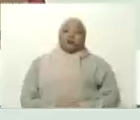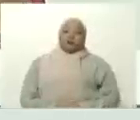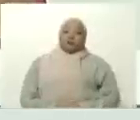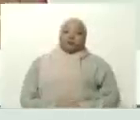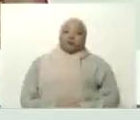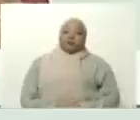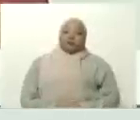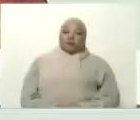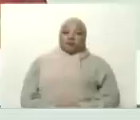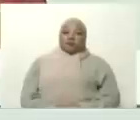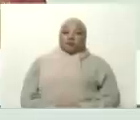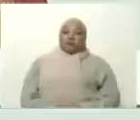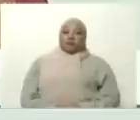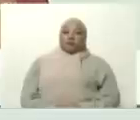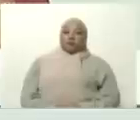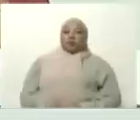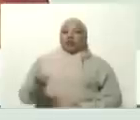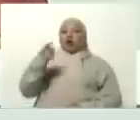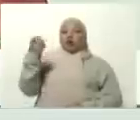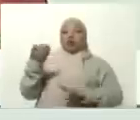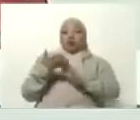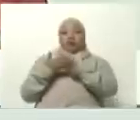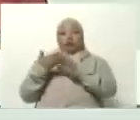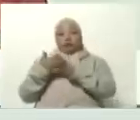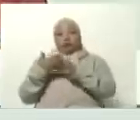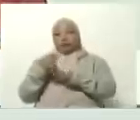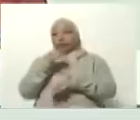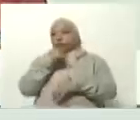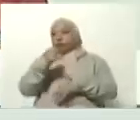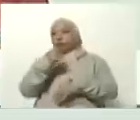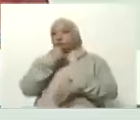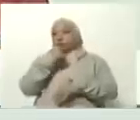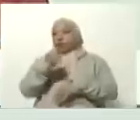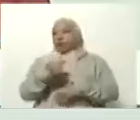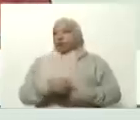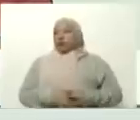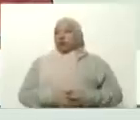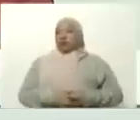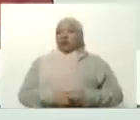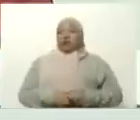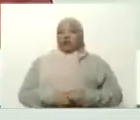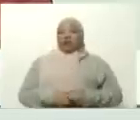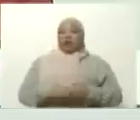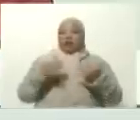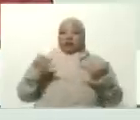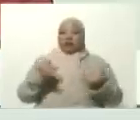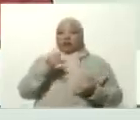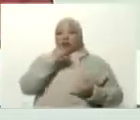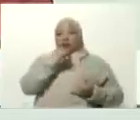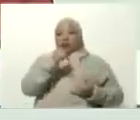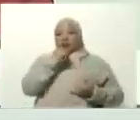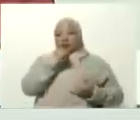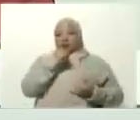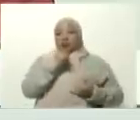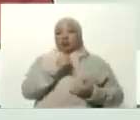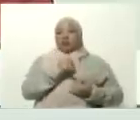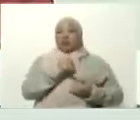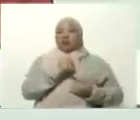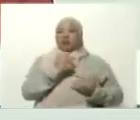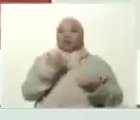De quienes nos han sancionado, quienes nos han perseguido, tienen por allá en el mundo